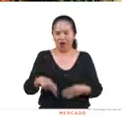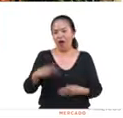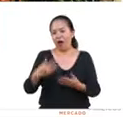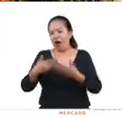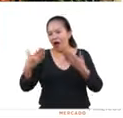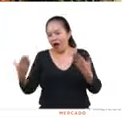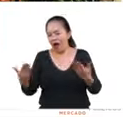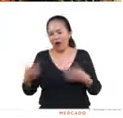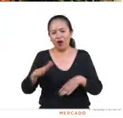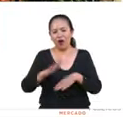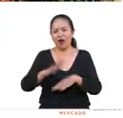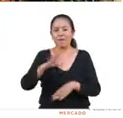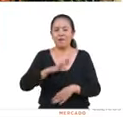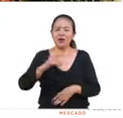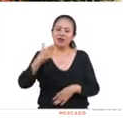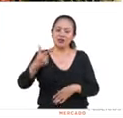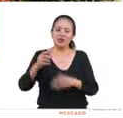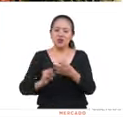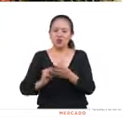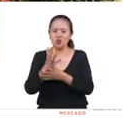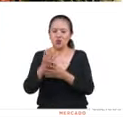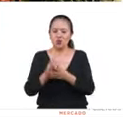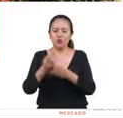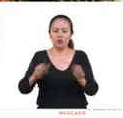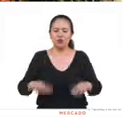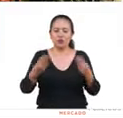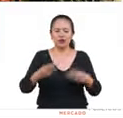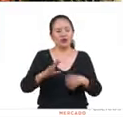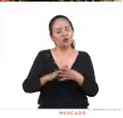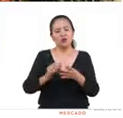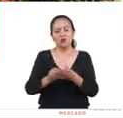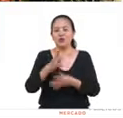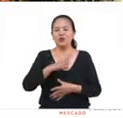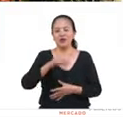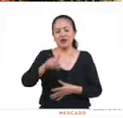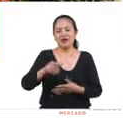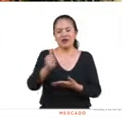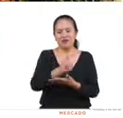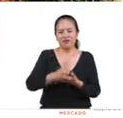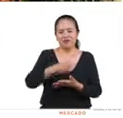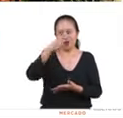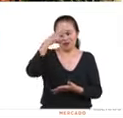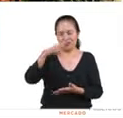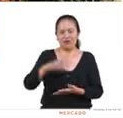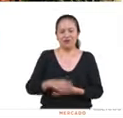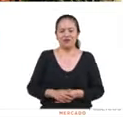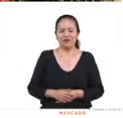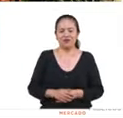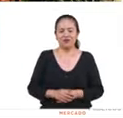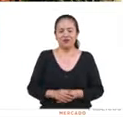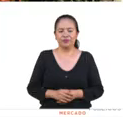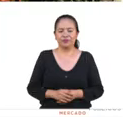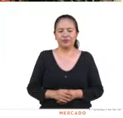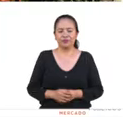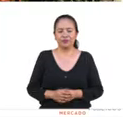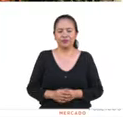hay 7 nuevos mercados públicos en la Ciudad de México.